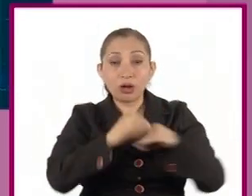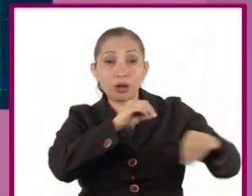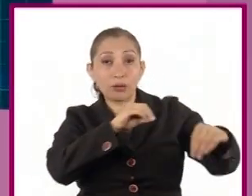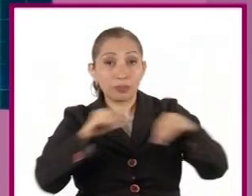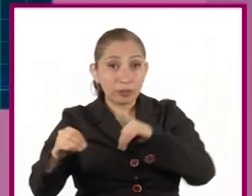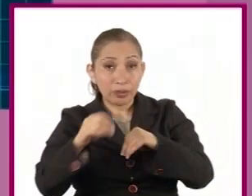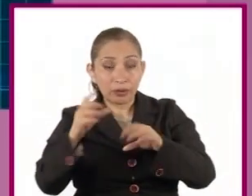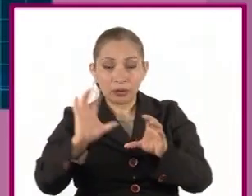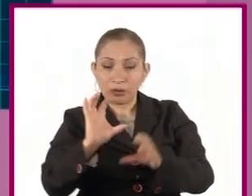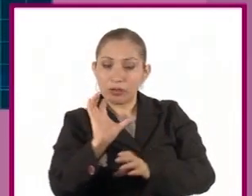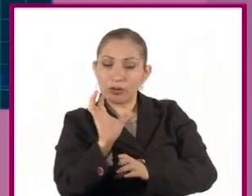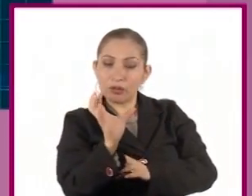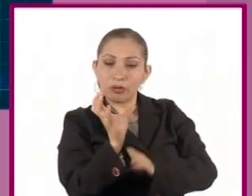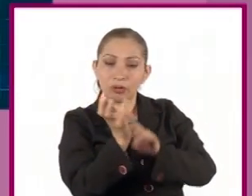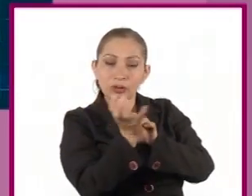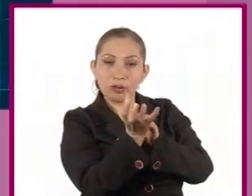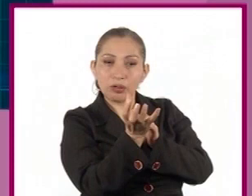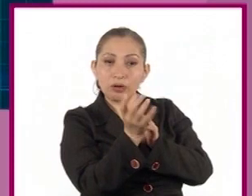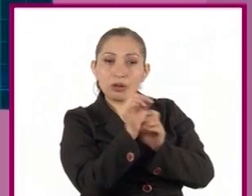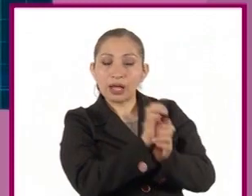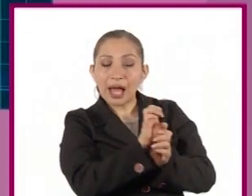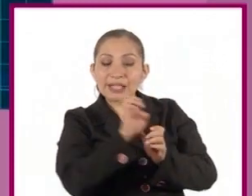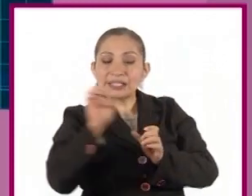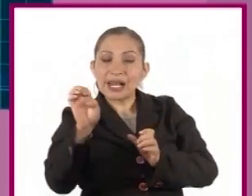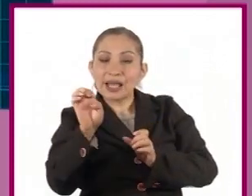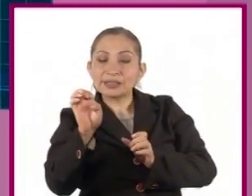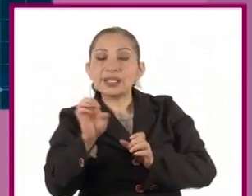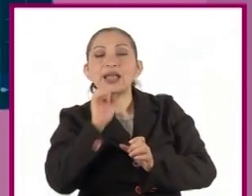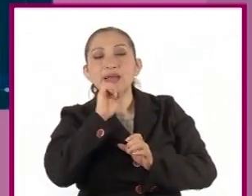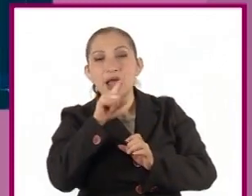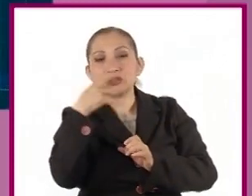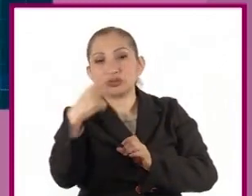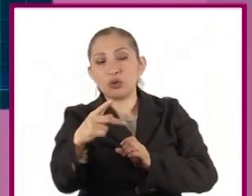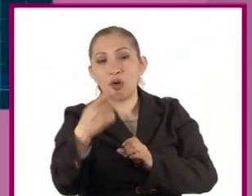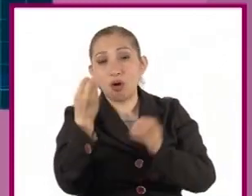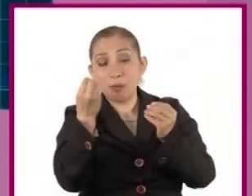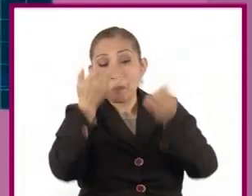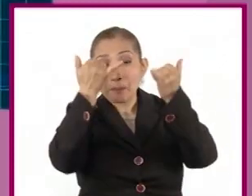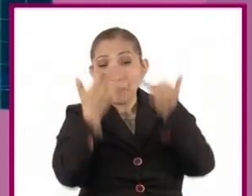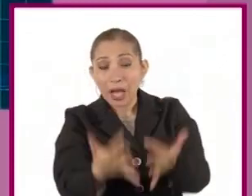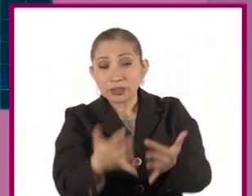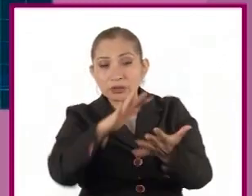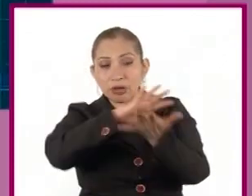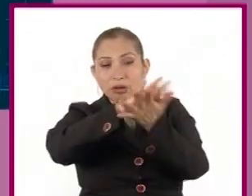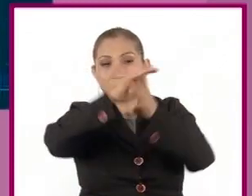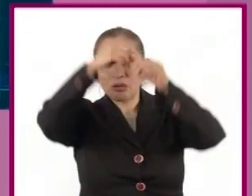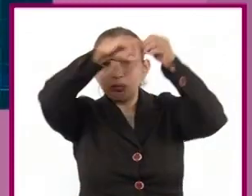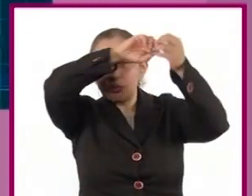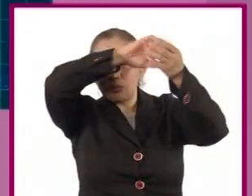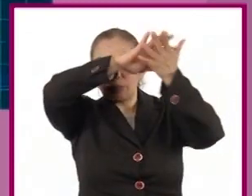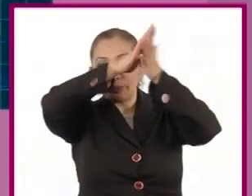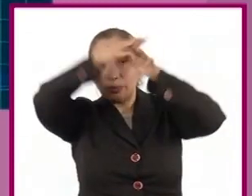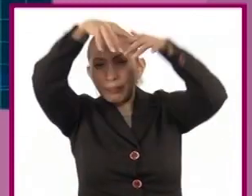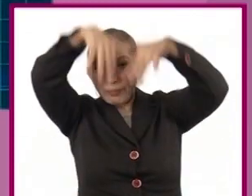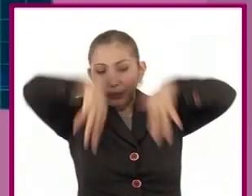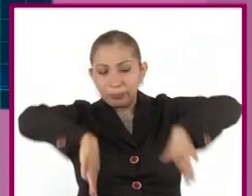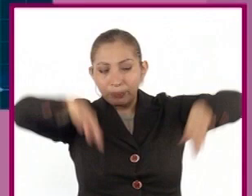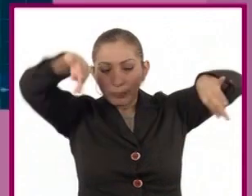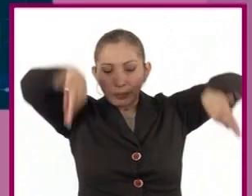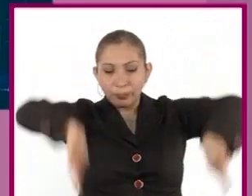movimiento de rotación, se desvía hacia el este y por su propia densidad y peso, baja formando corrientes de